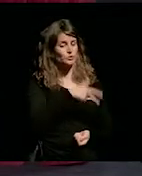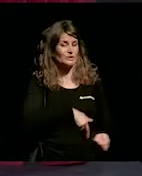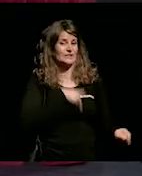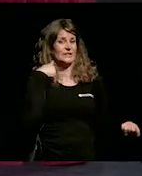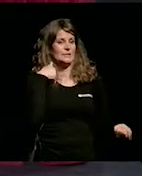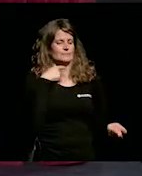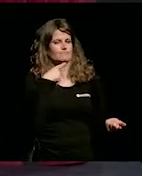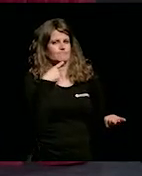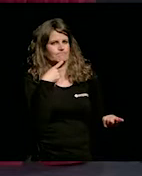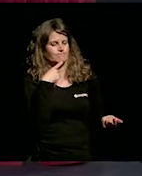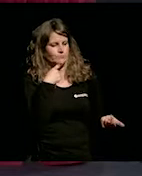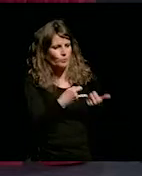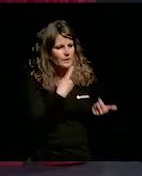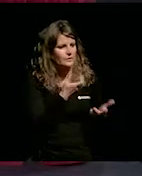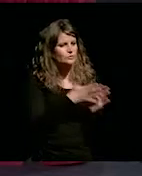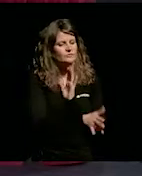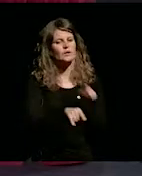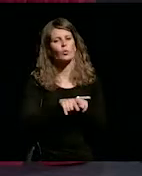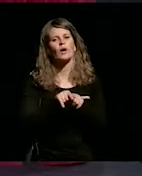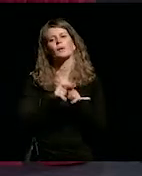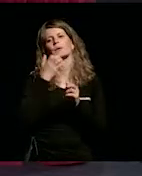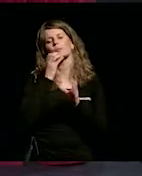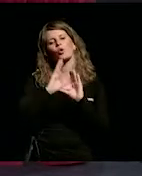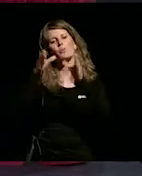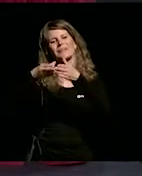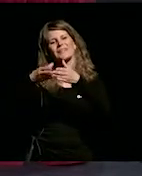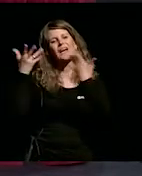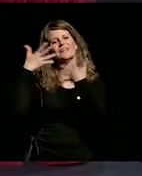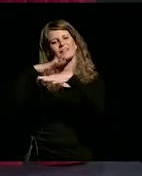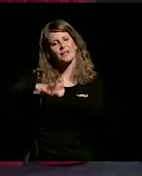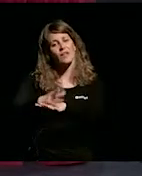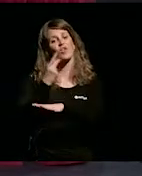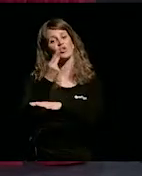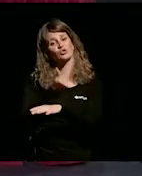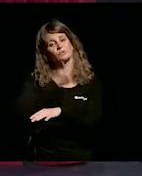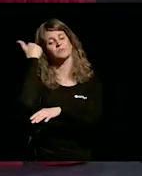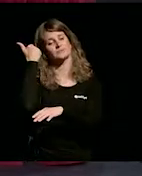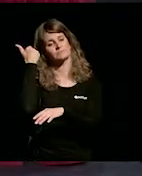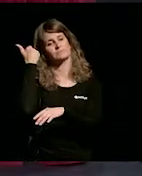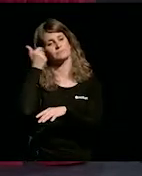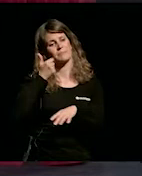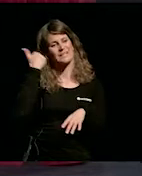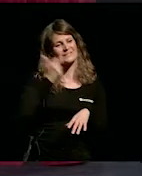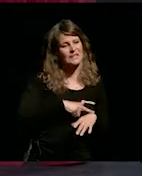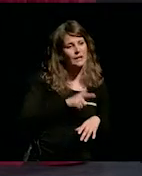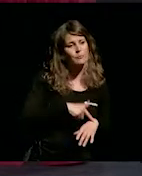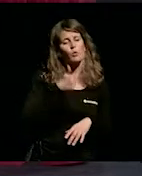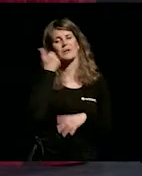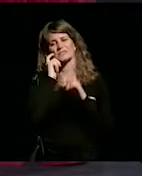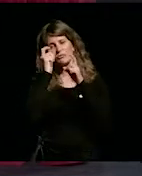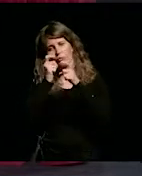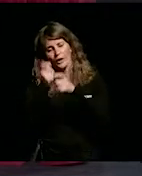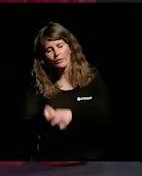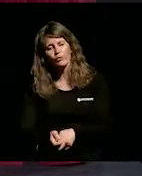Los costes relacionados con una compañía integrada pues son más elevados, lleva más tiempo, más esfuerzo integrar el